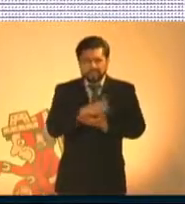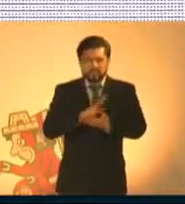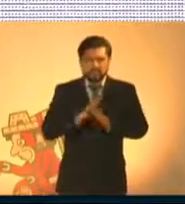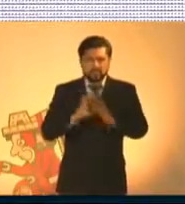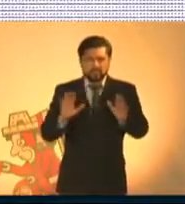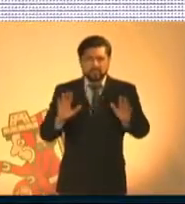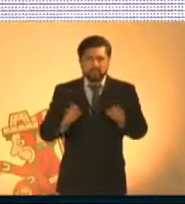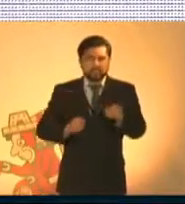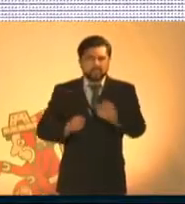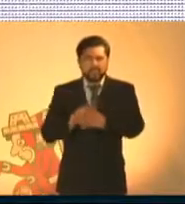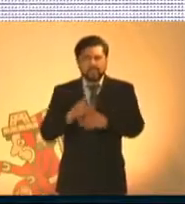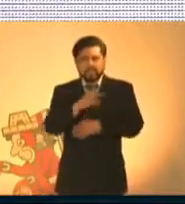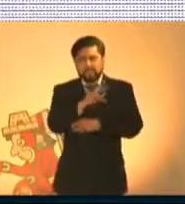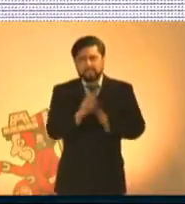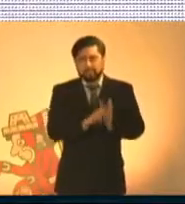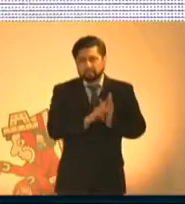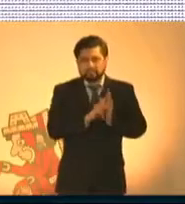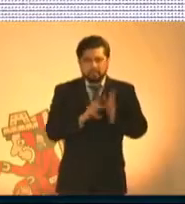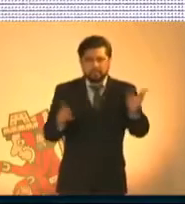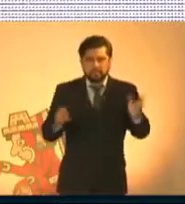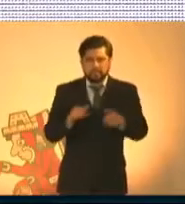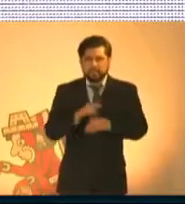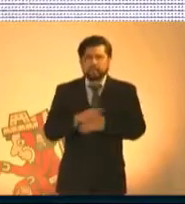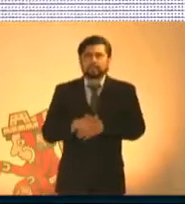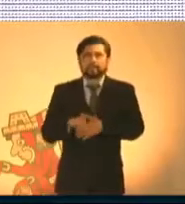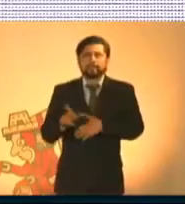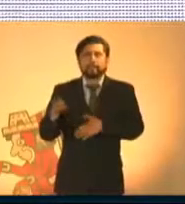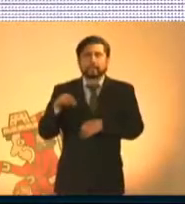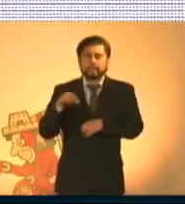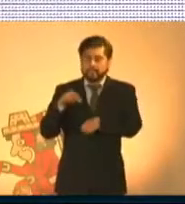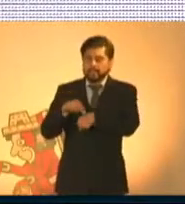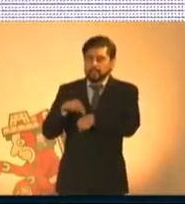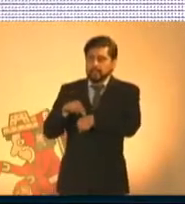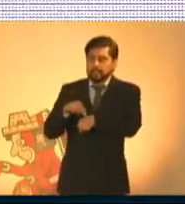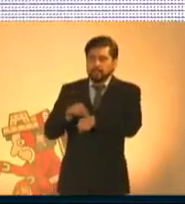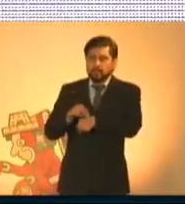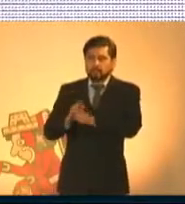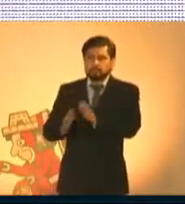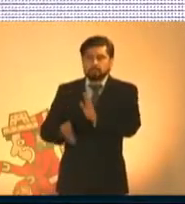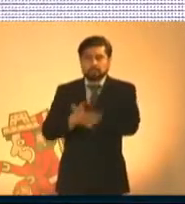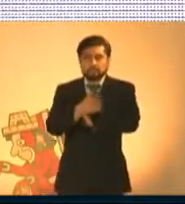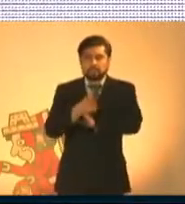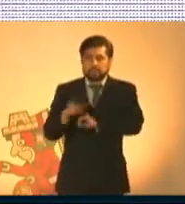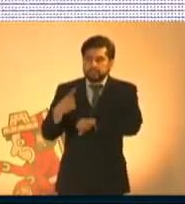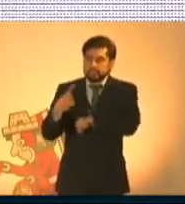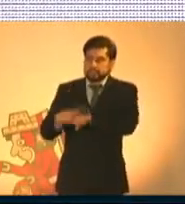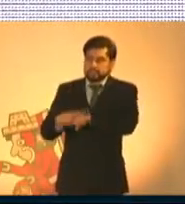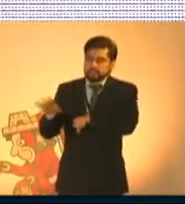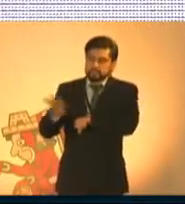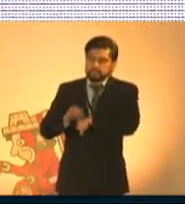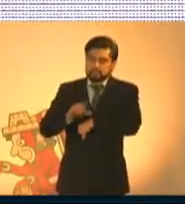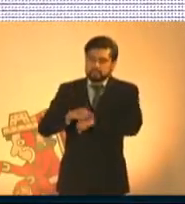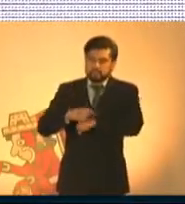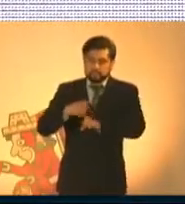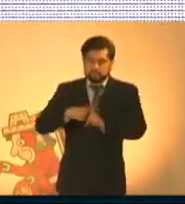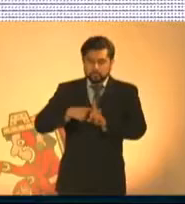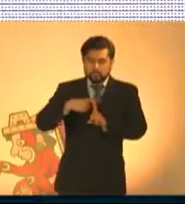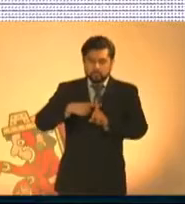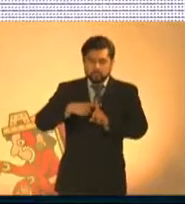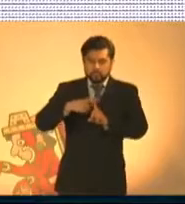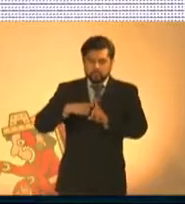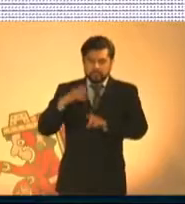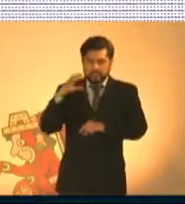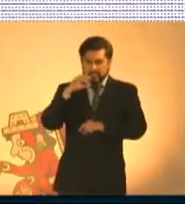como periodista de de nicaragua y traía unas fiebres que aunque no había manera que me les controlarán